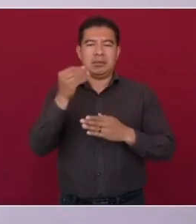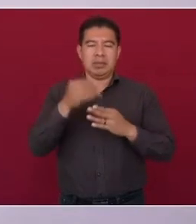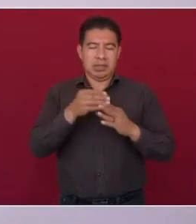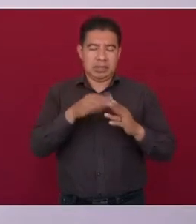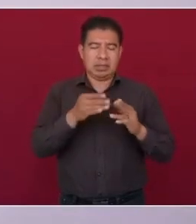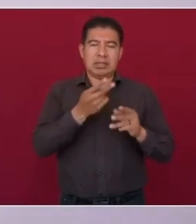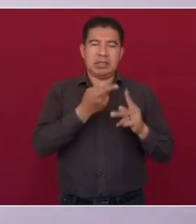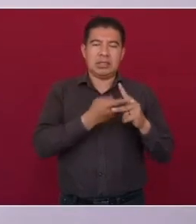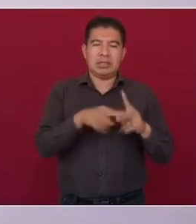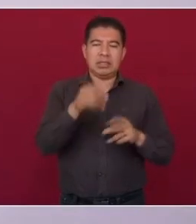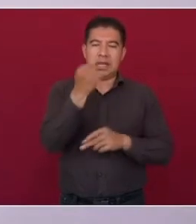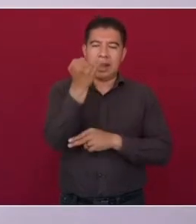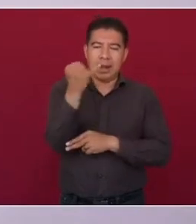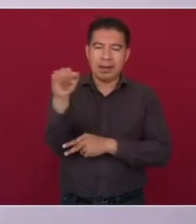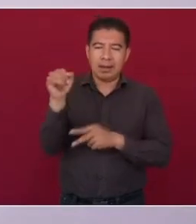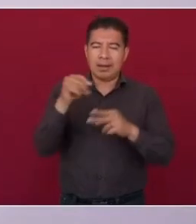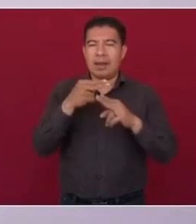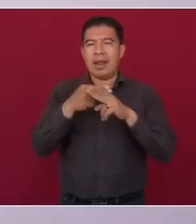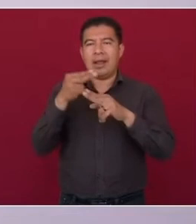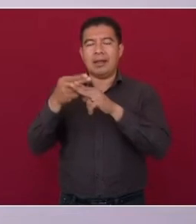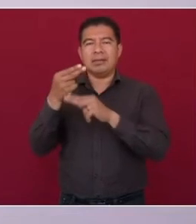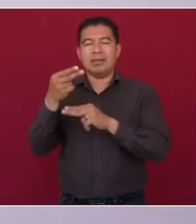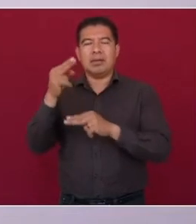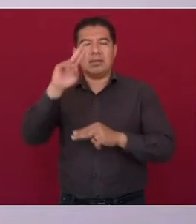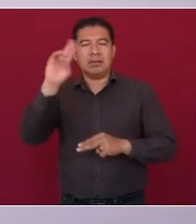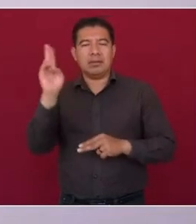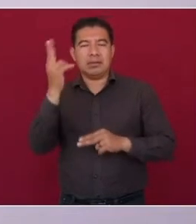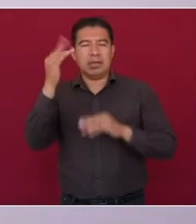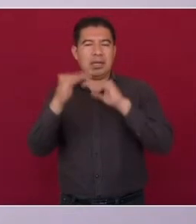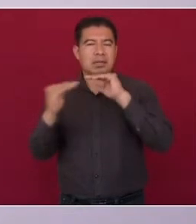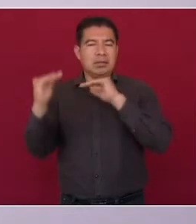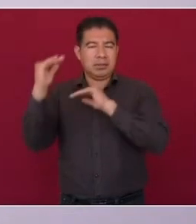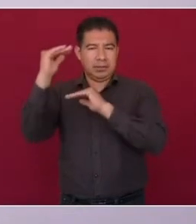preescolar hasta el nivel de posgrado.